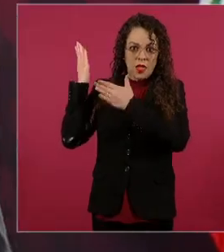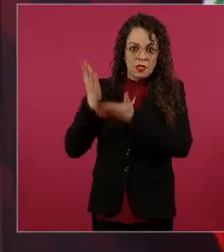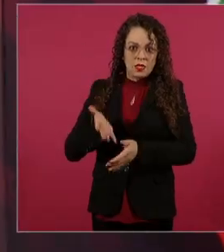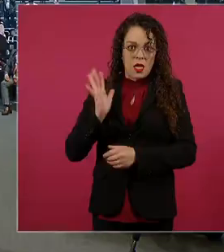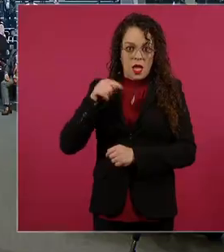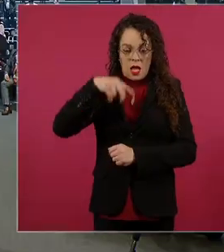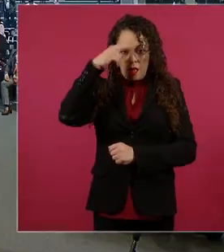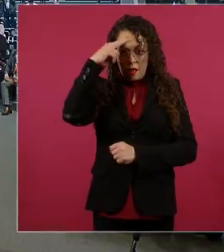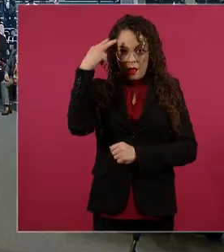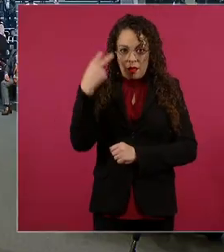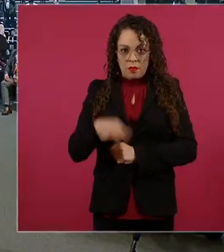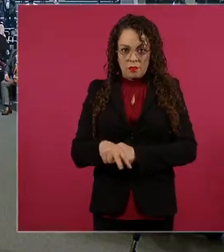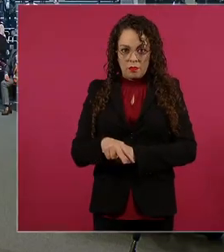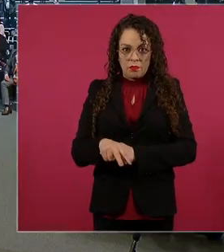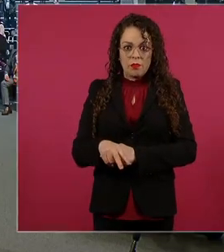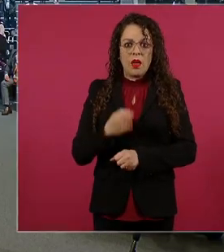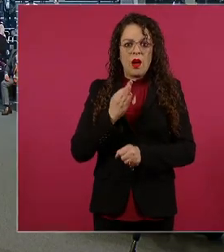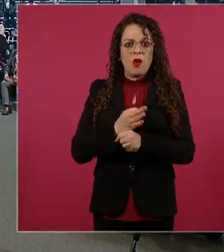de Nayarit